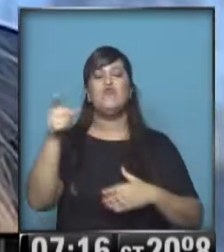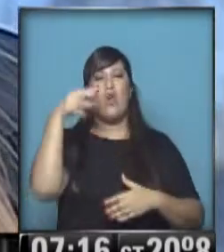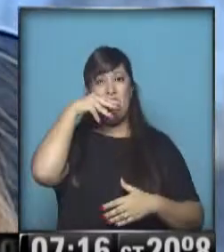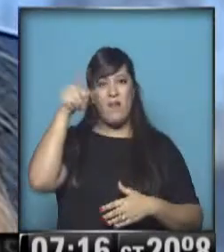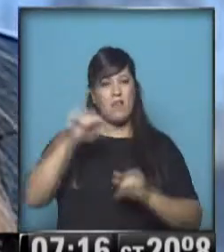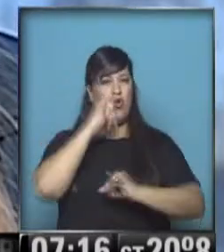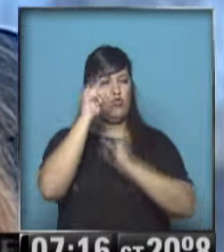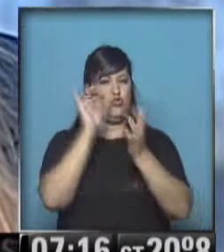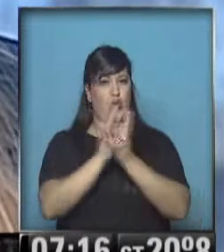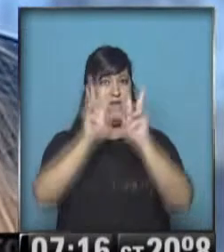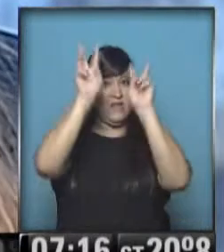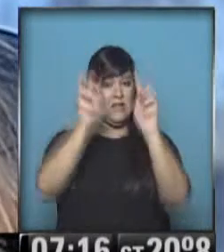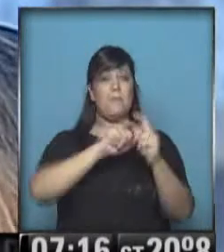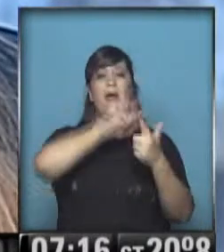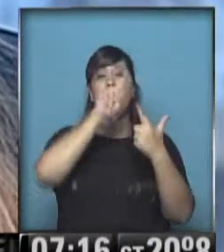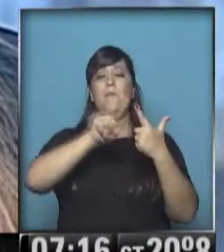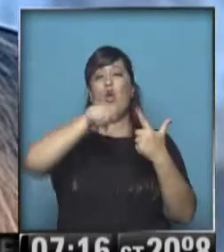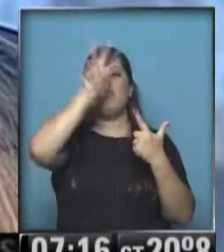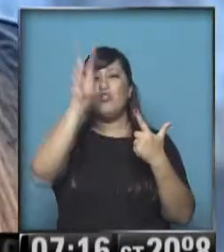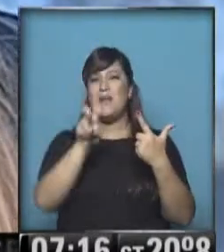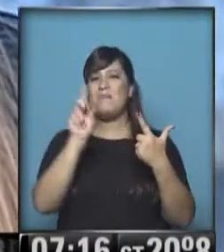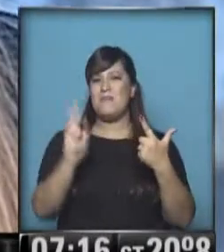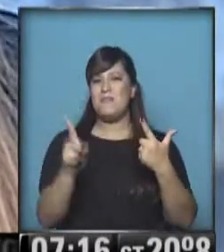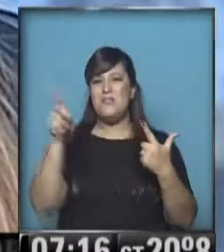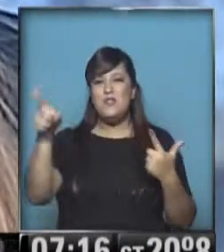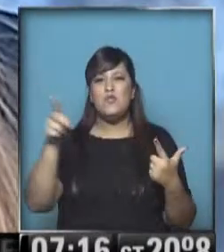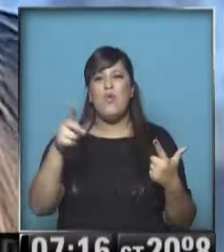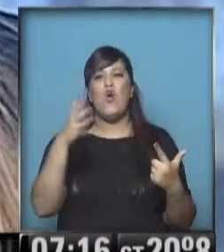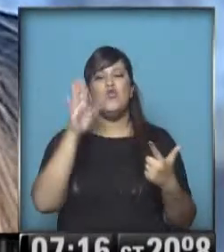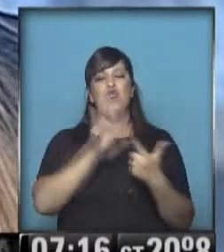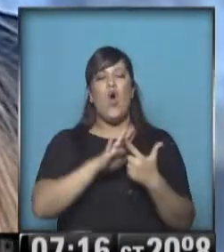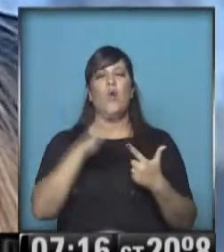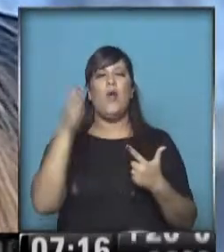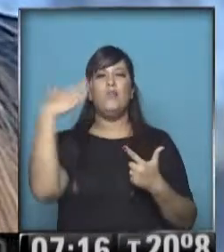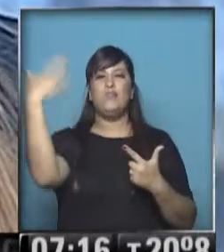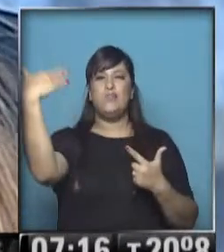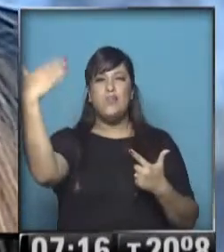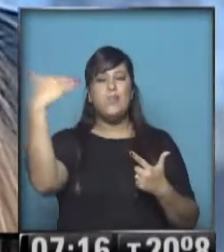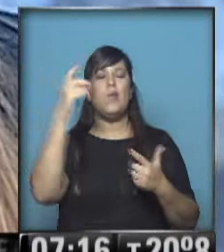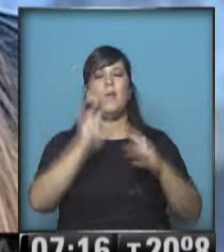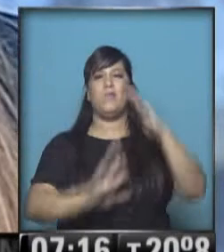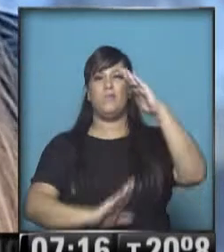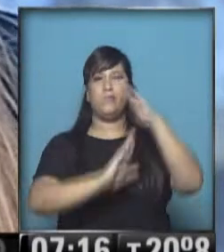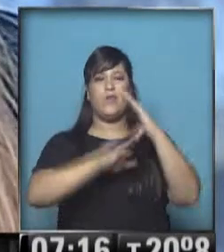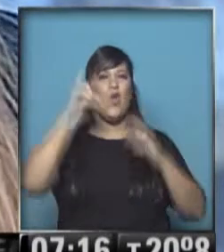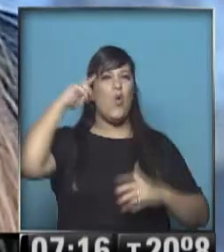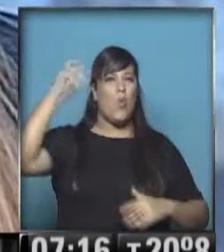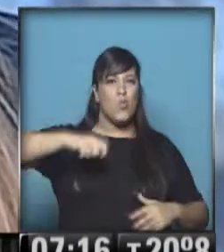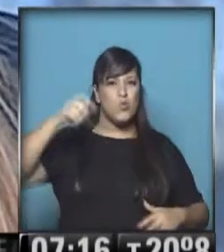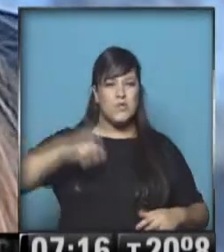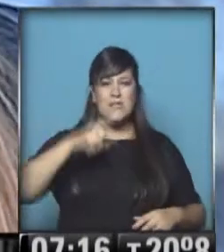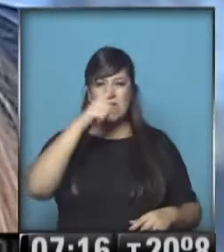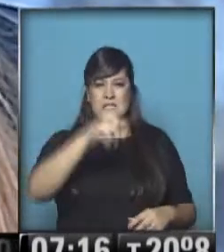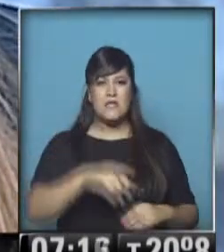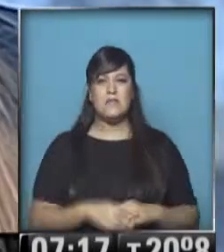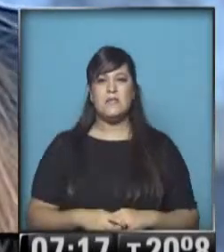por supuesto, uno de los temas que estaban adelantando ustedes en los títulos, los dichos del titular de la Corte Suprema de Justicia de la República